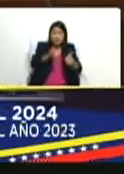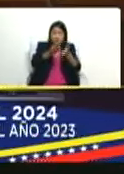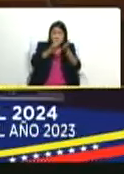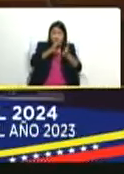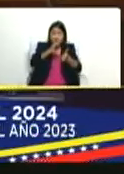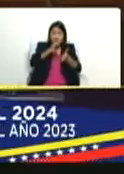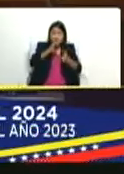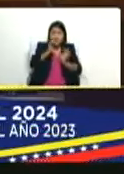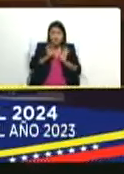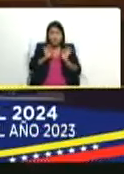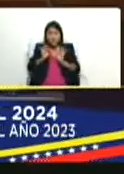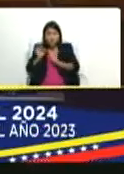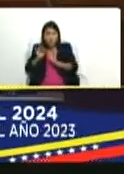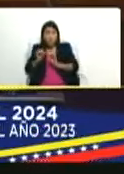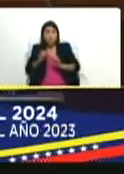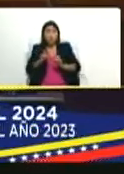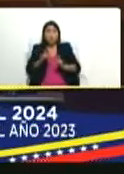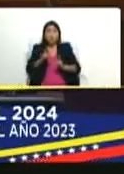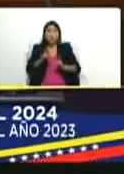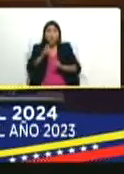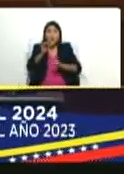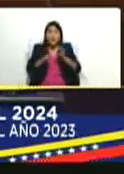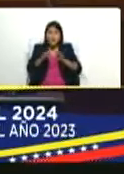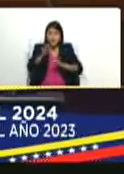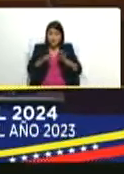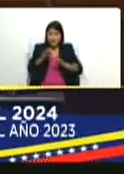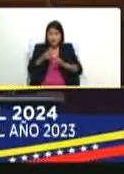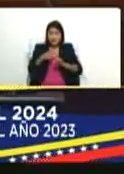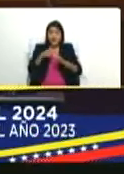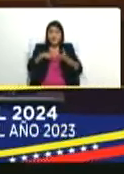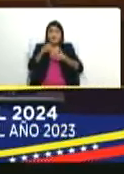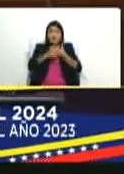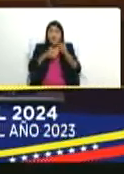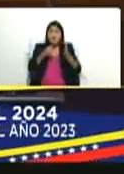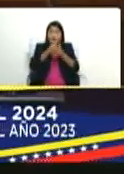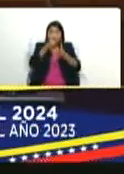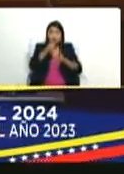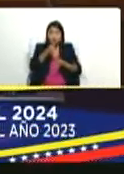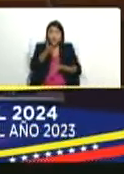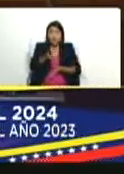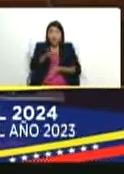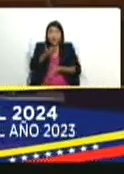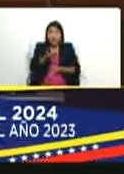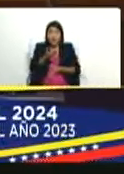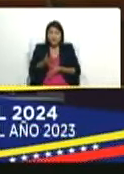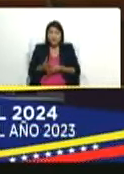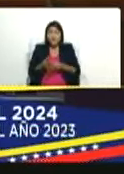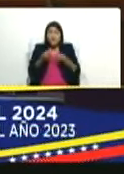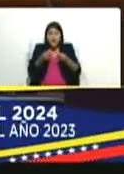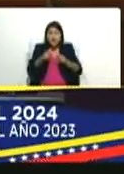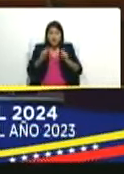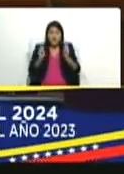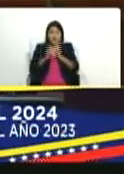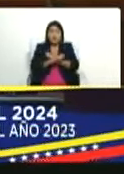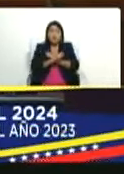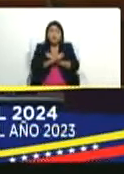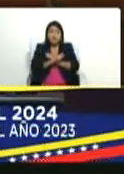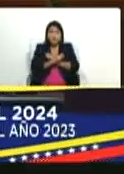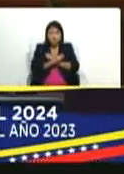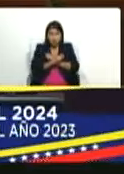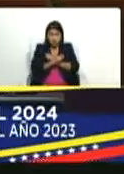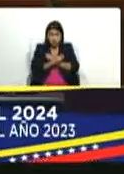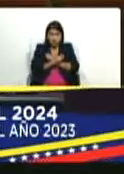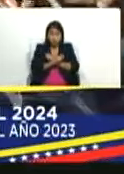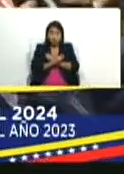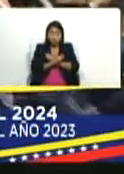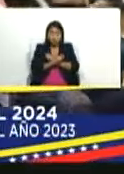información estratégico y judicial y la creación de proyectos de alto impacto para la transformación del